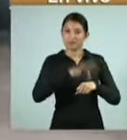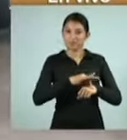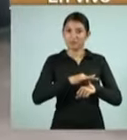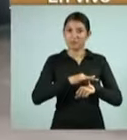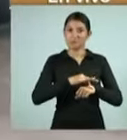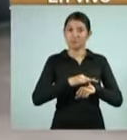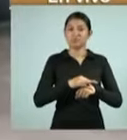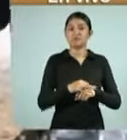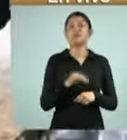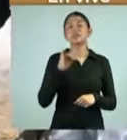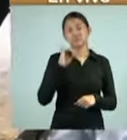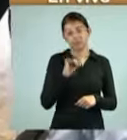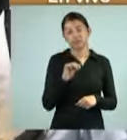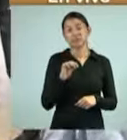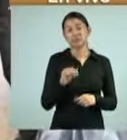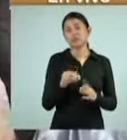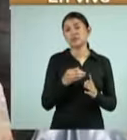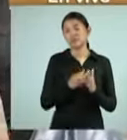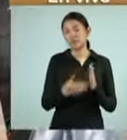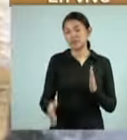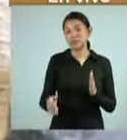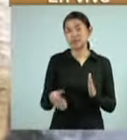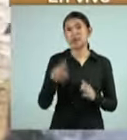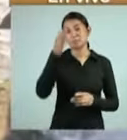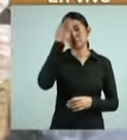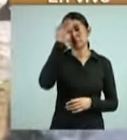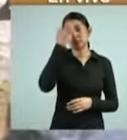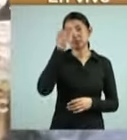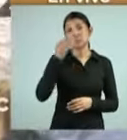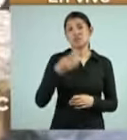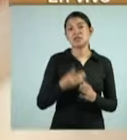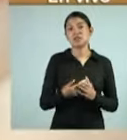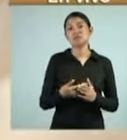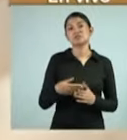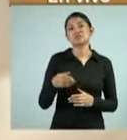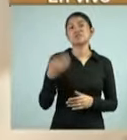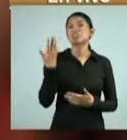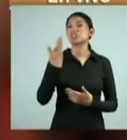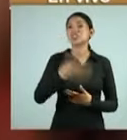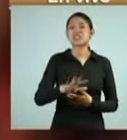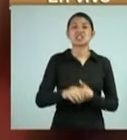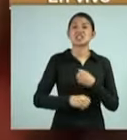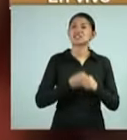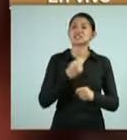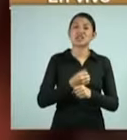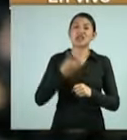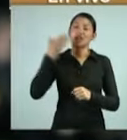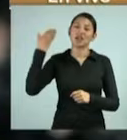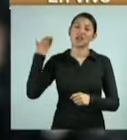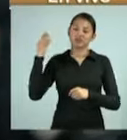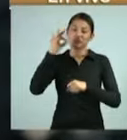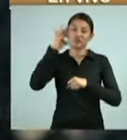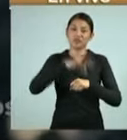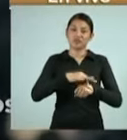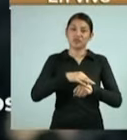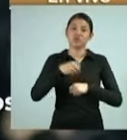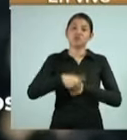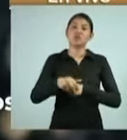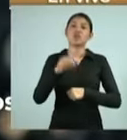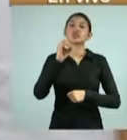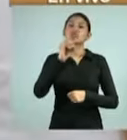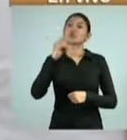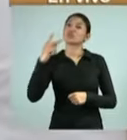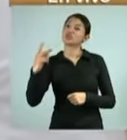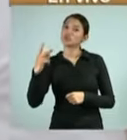quitar el mito. Si me dio dengue hace 5, 6, hace 10 años que solo estaba el serotipo 2, en